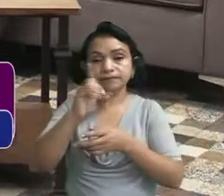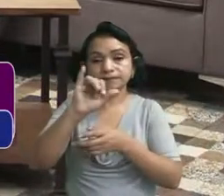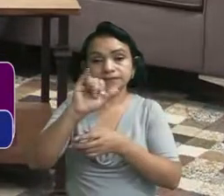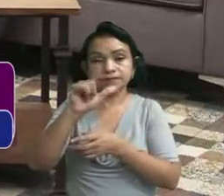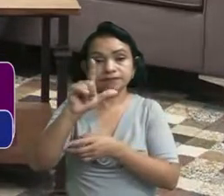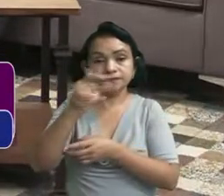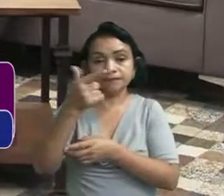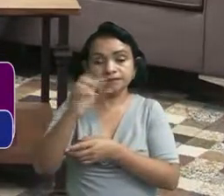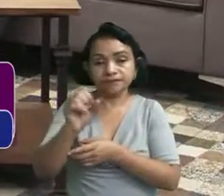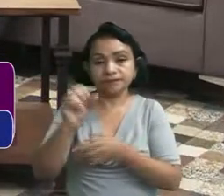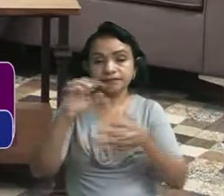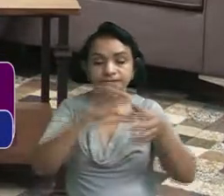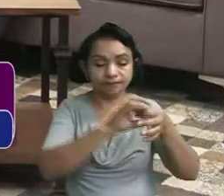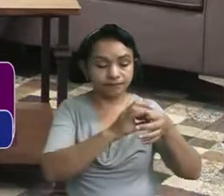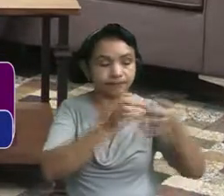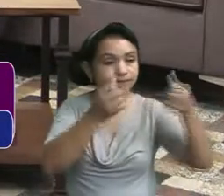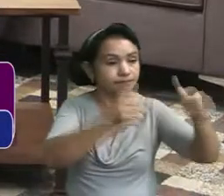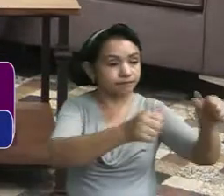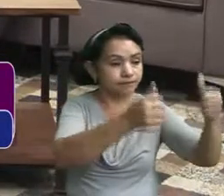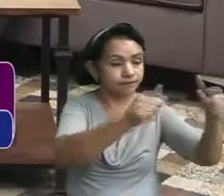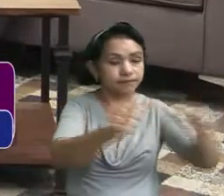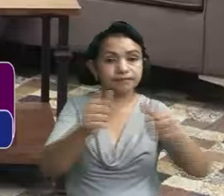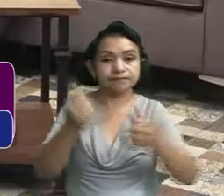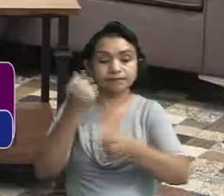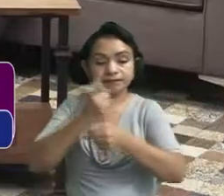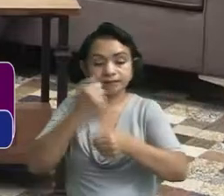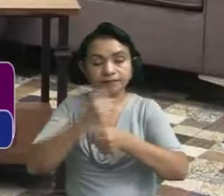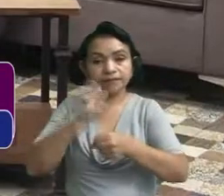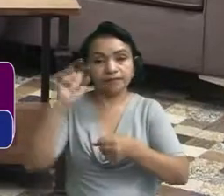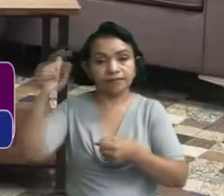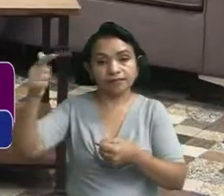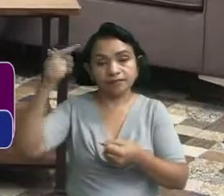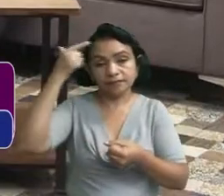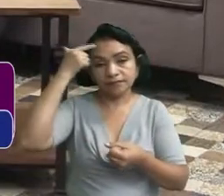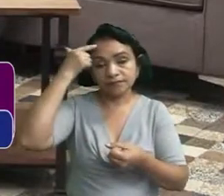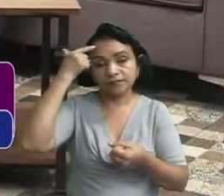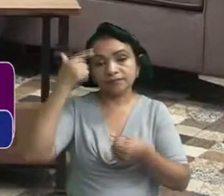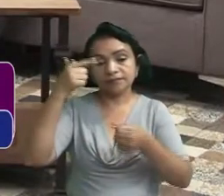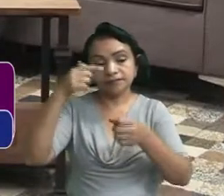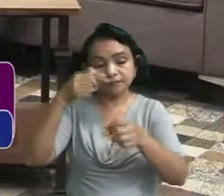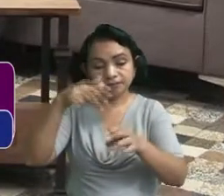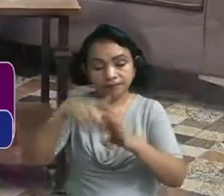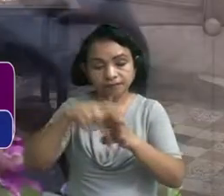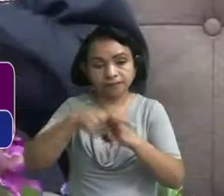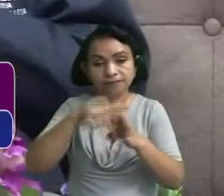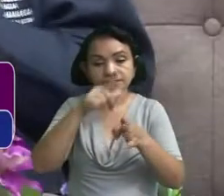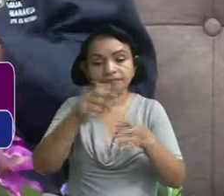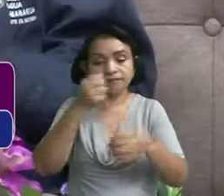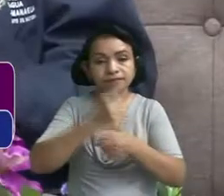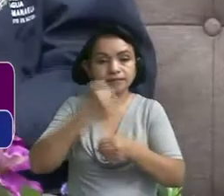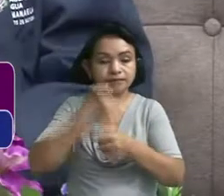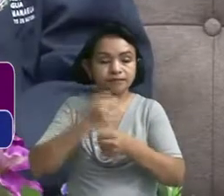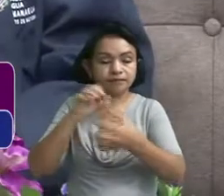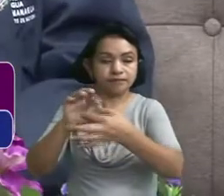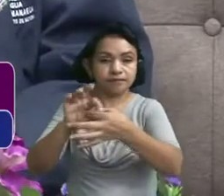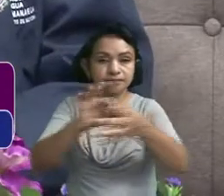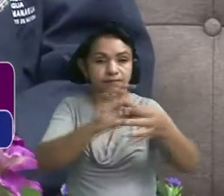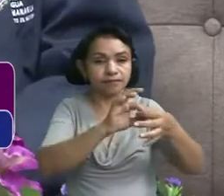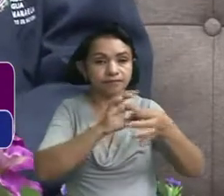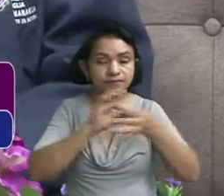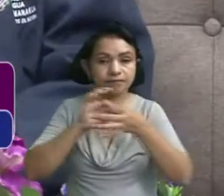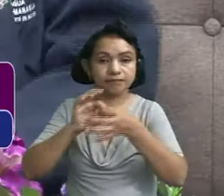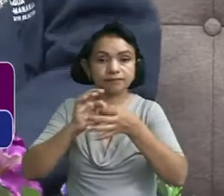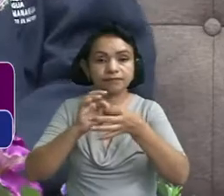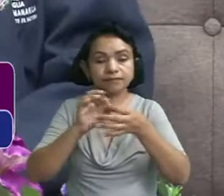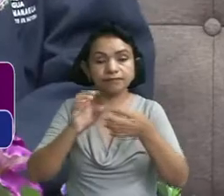alianzas y consenso. El gobierno comenzó a trabajar en una alianza con los productores, los empresarios, los trabajadores, para sacar adelante